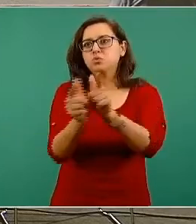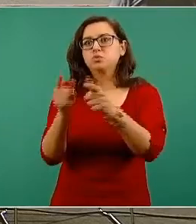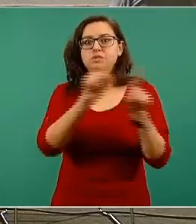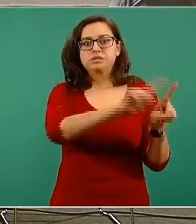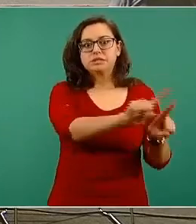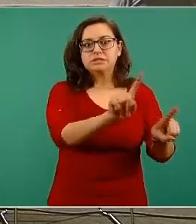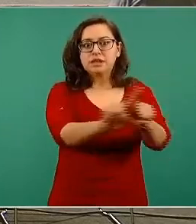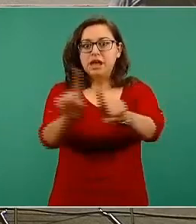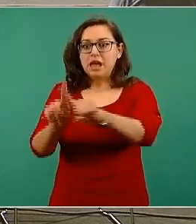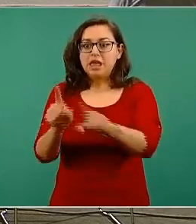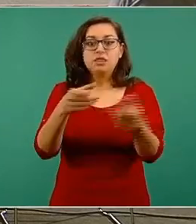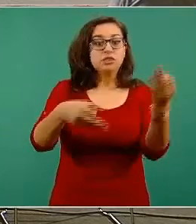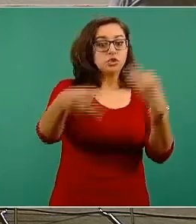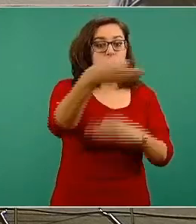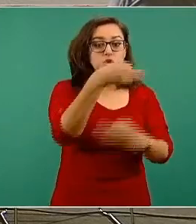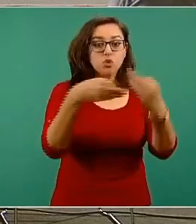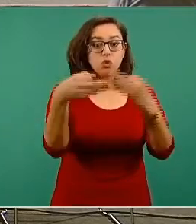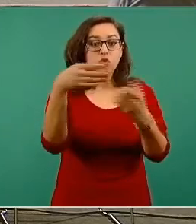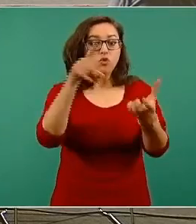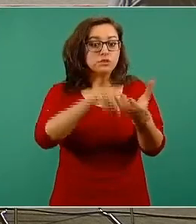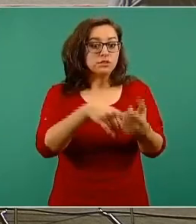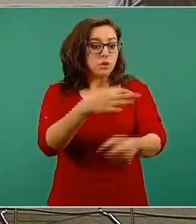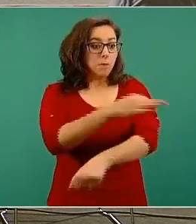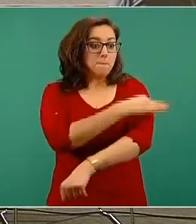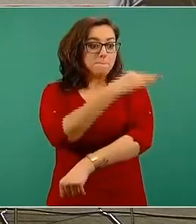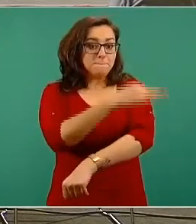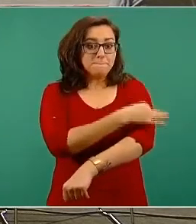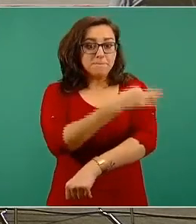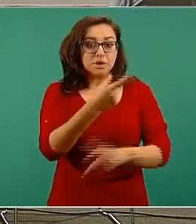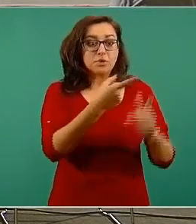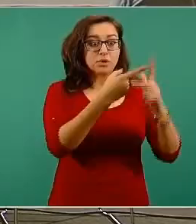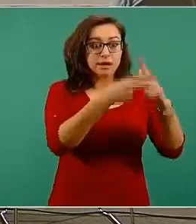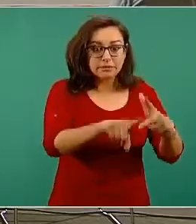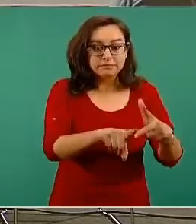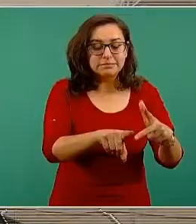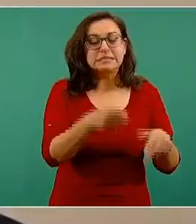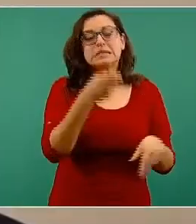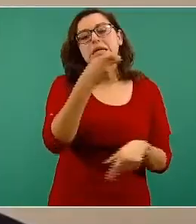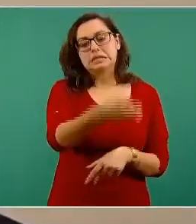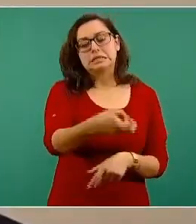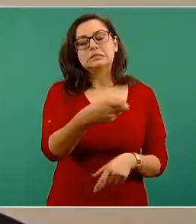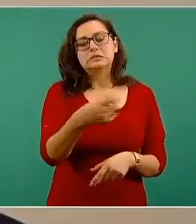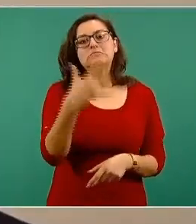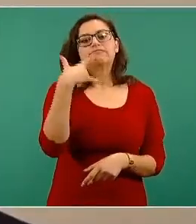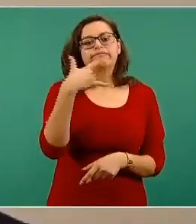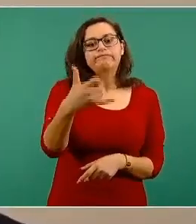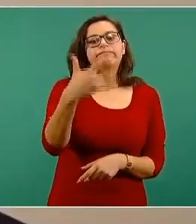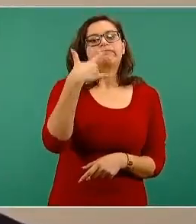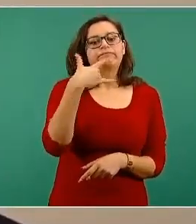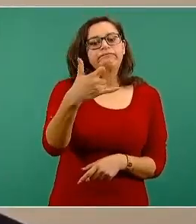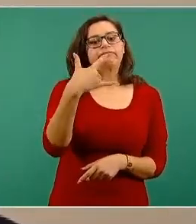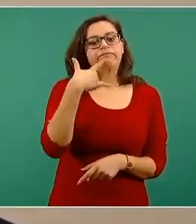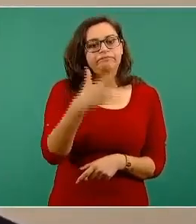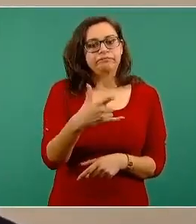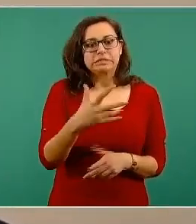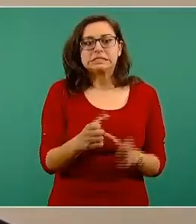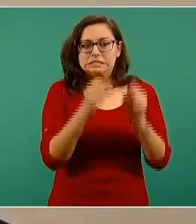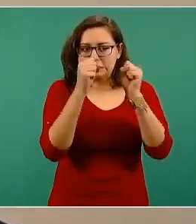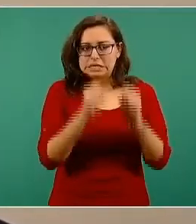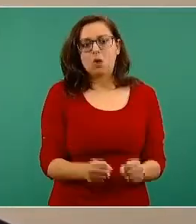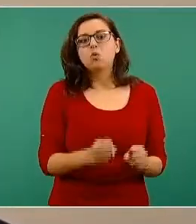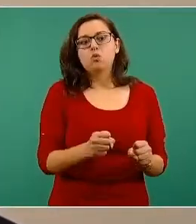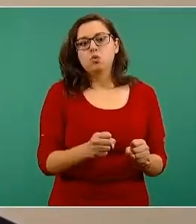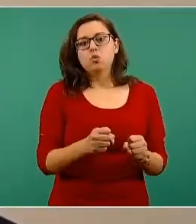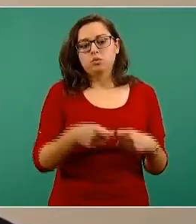ellos, integrarlos a todos ellos en las diferentes unidades es precisamente lo que se ha estado tratando de asegurar en